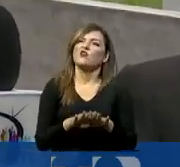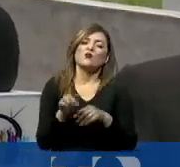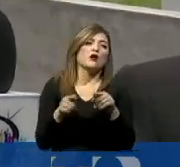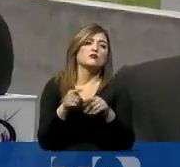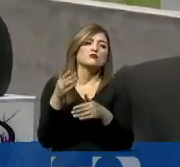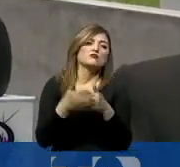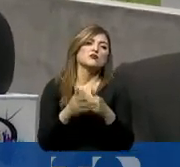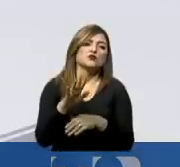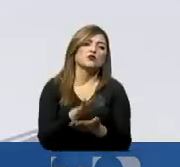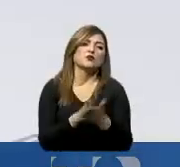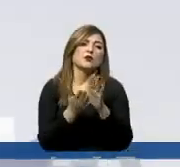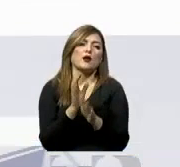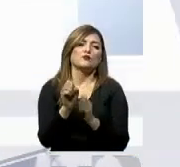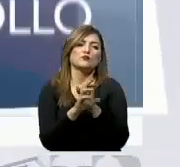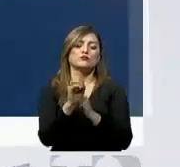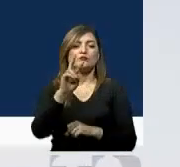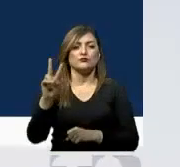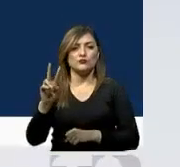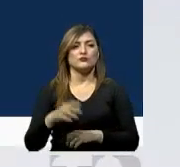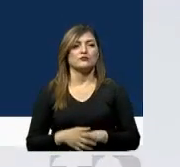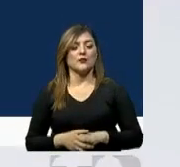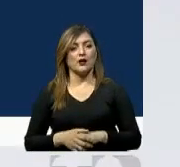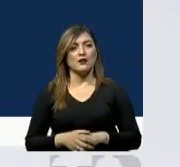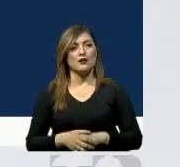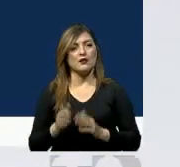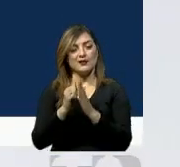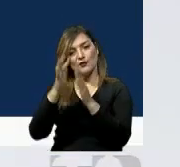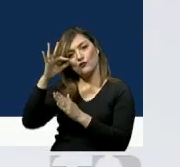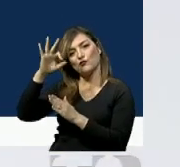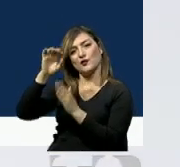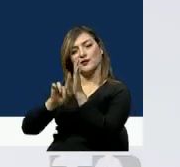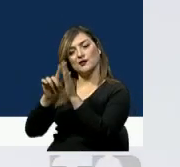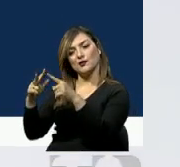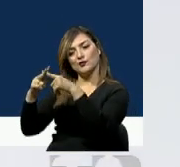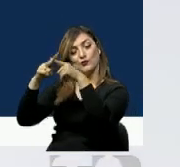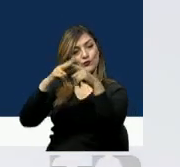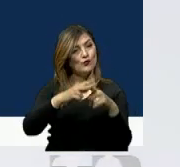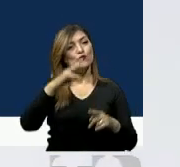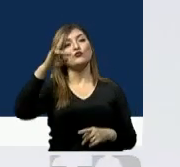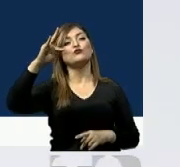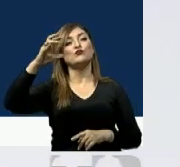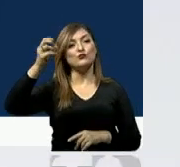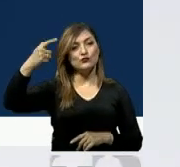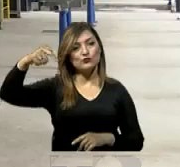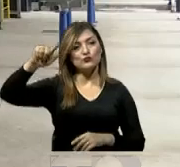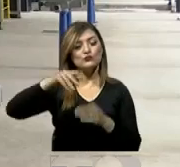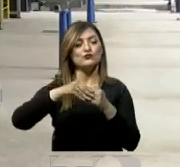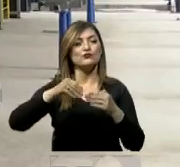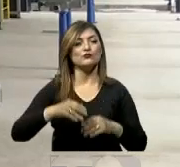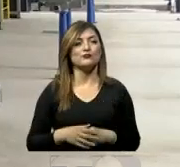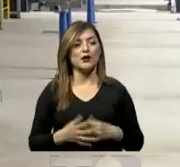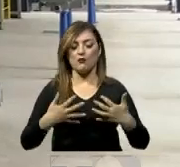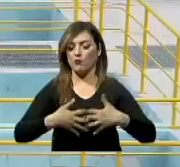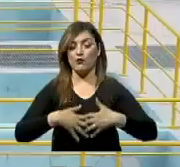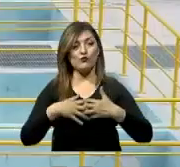hasta noviembre de este año. En total, el crédito otorgado por la Agencia Francesa de Desarrollo asciende a 70 millones de dólares. La planta